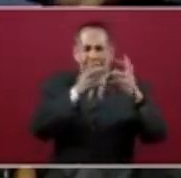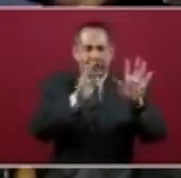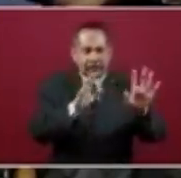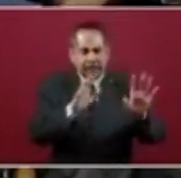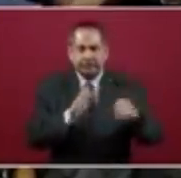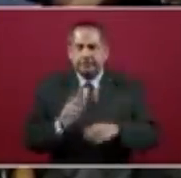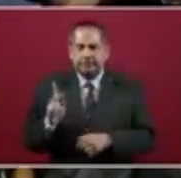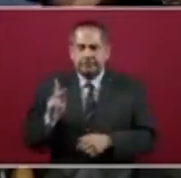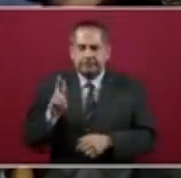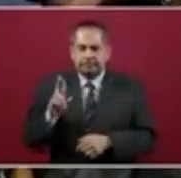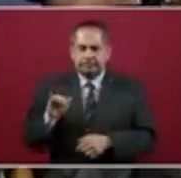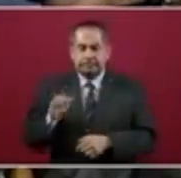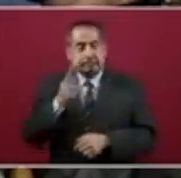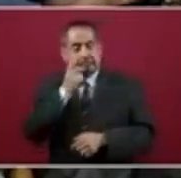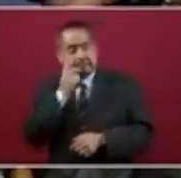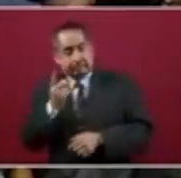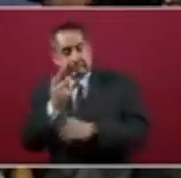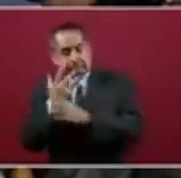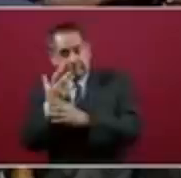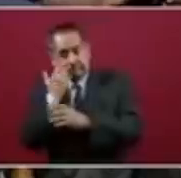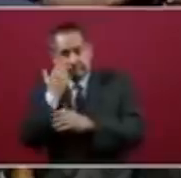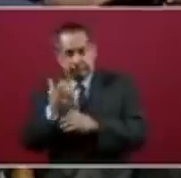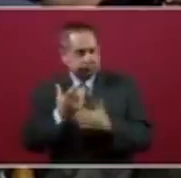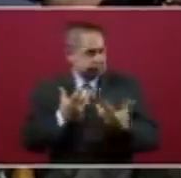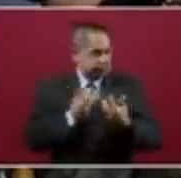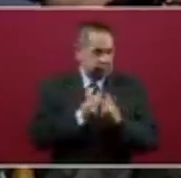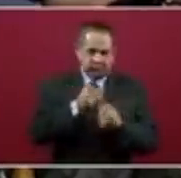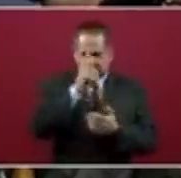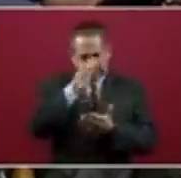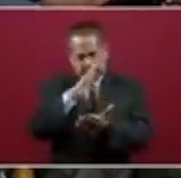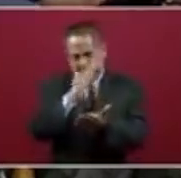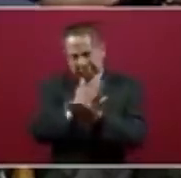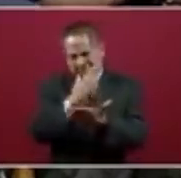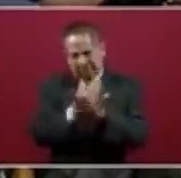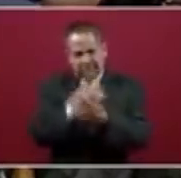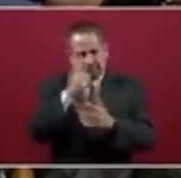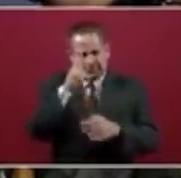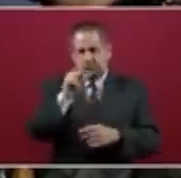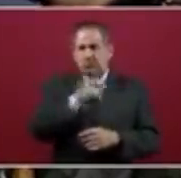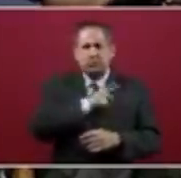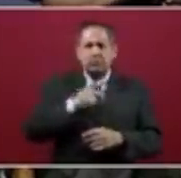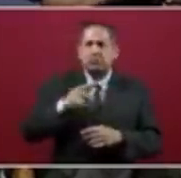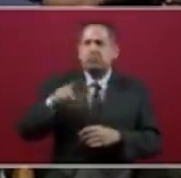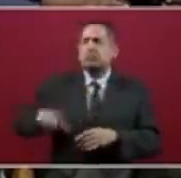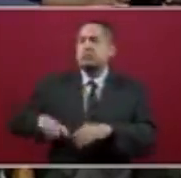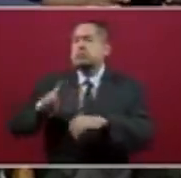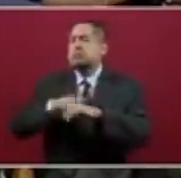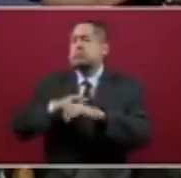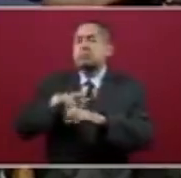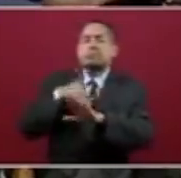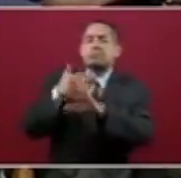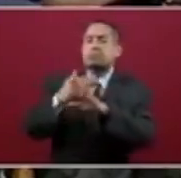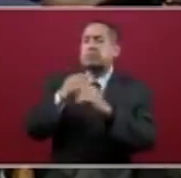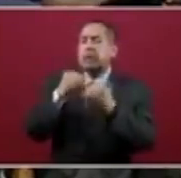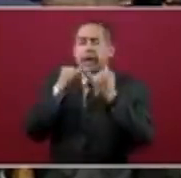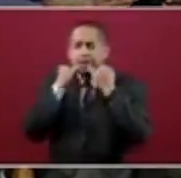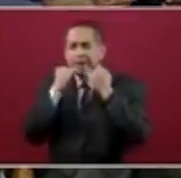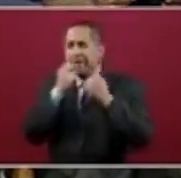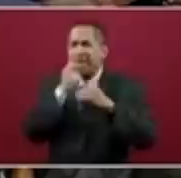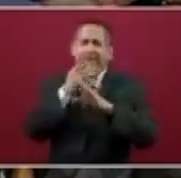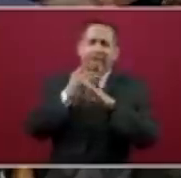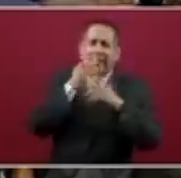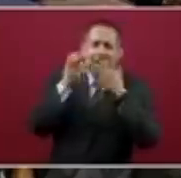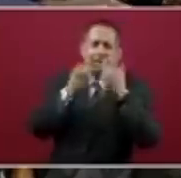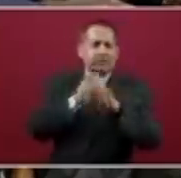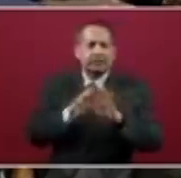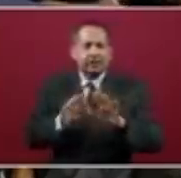quieren hacer un frente para pedir que se detengan los abucheos contra los gobernadores. E incluso ya este fin de